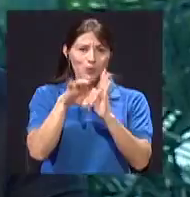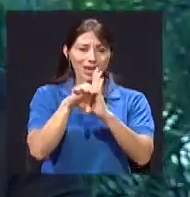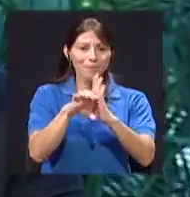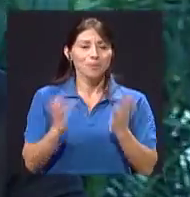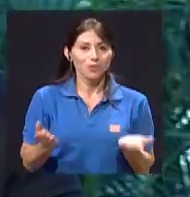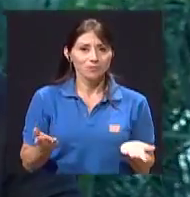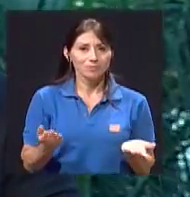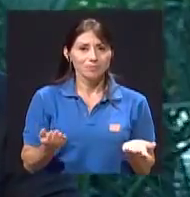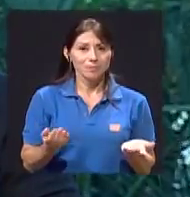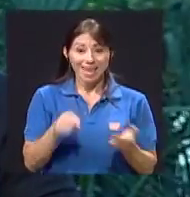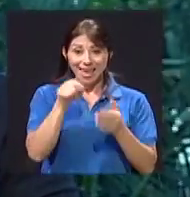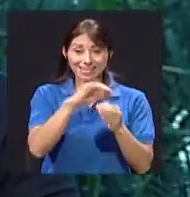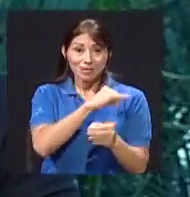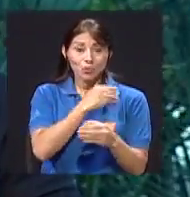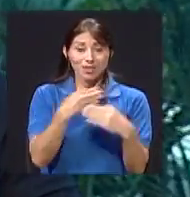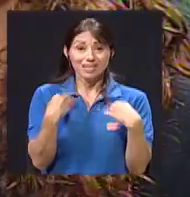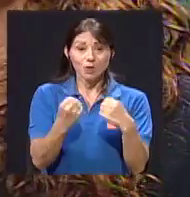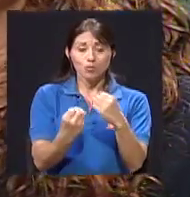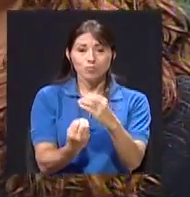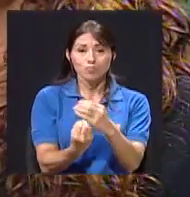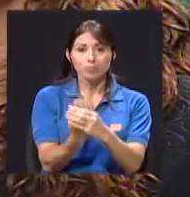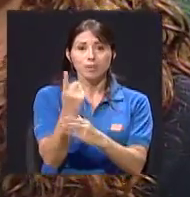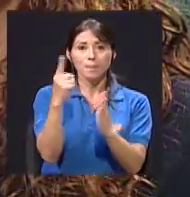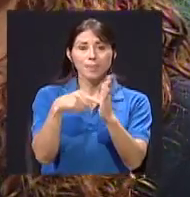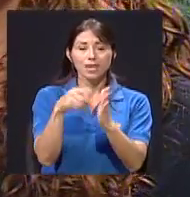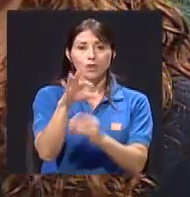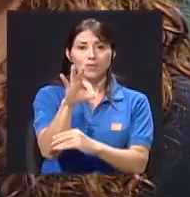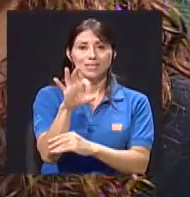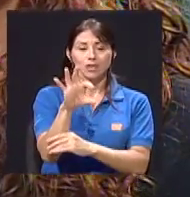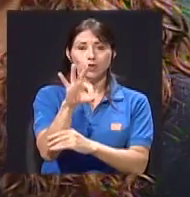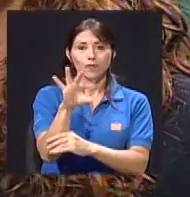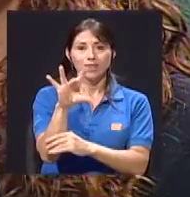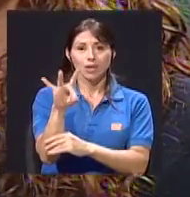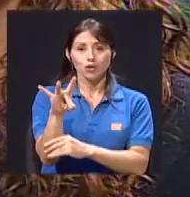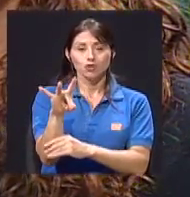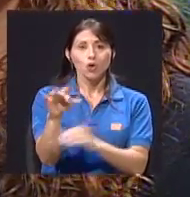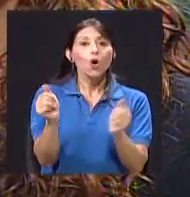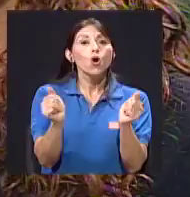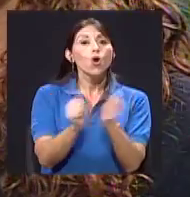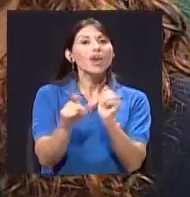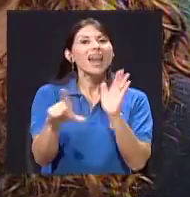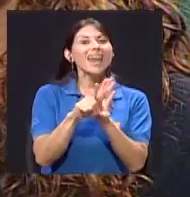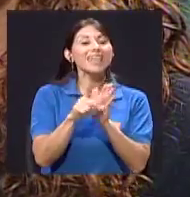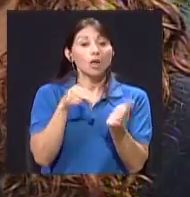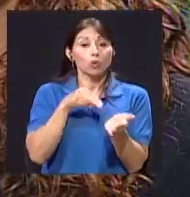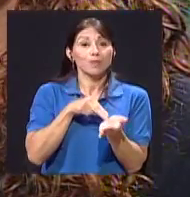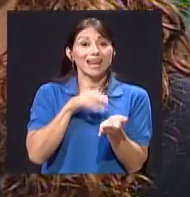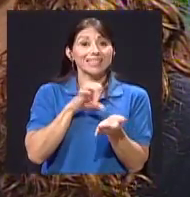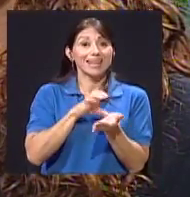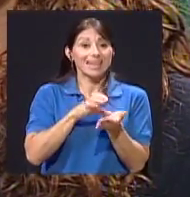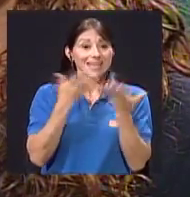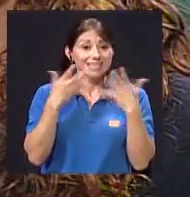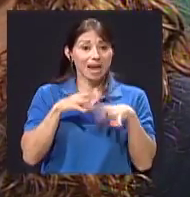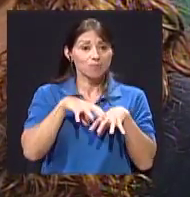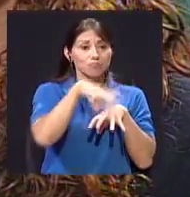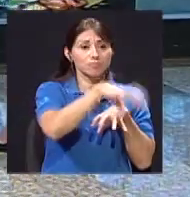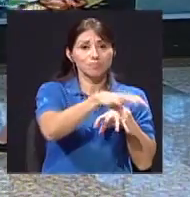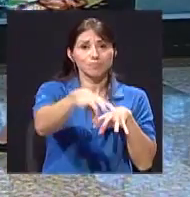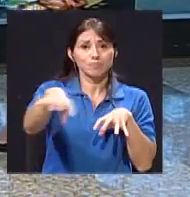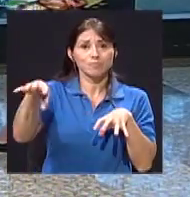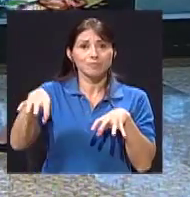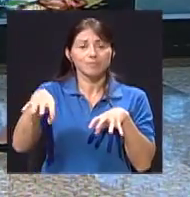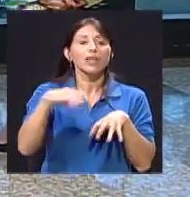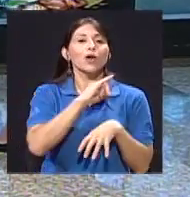las juntas de salud, para poner un ejemplo, ¿verdad? Que han sido creadas desde 1998 con la ley de desconcentración de hospitales y